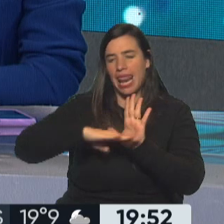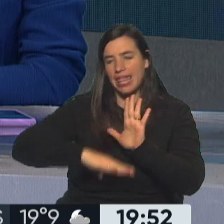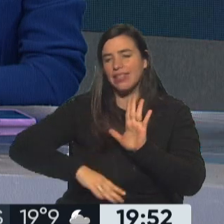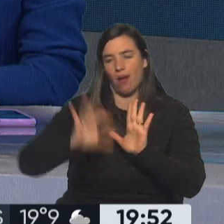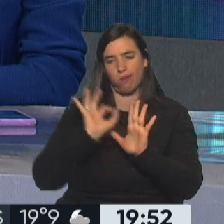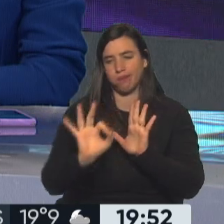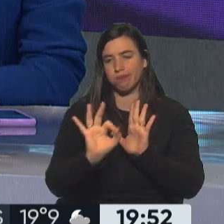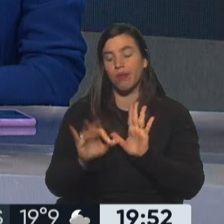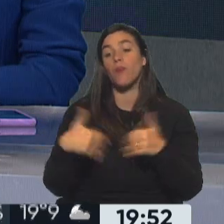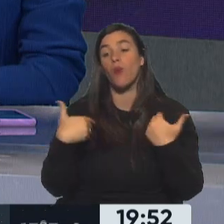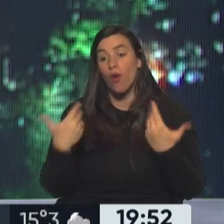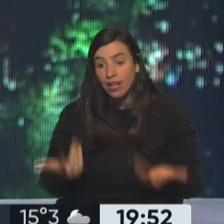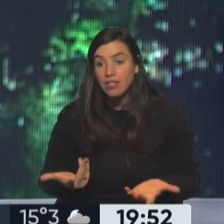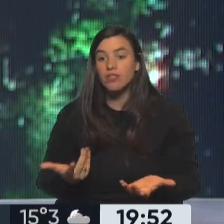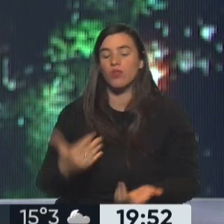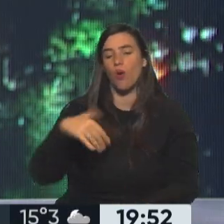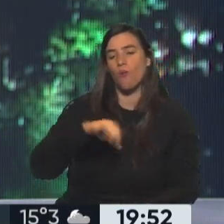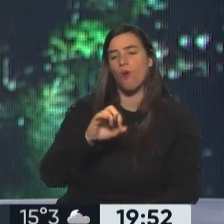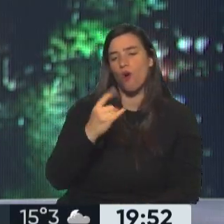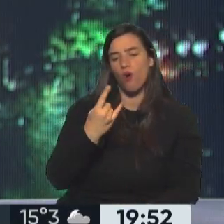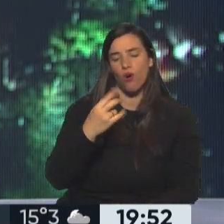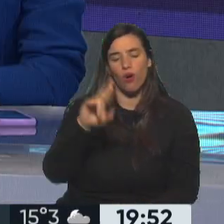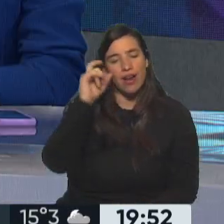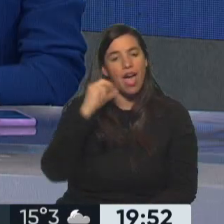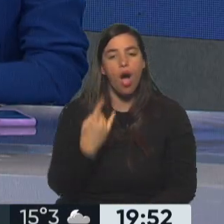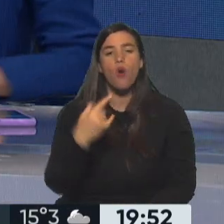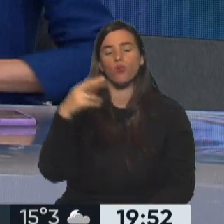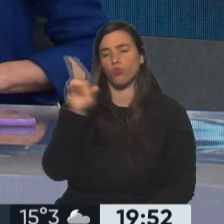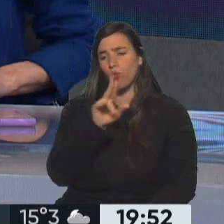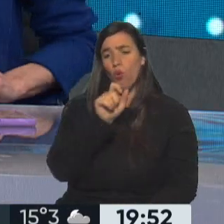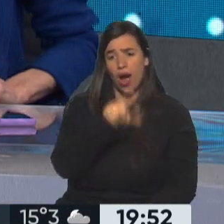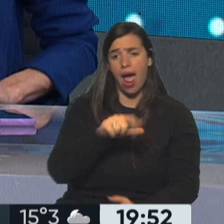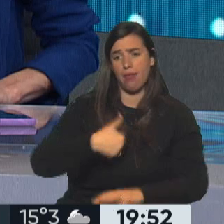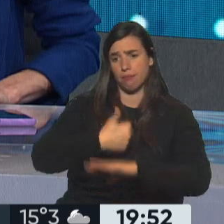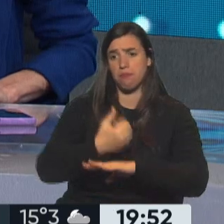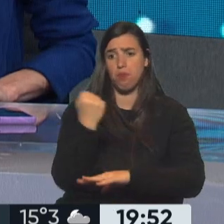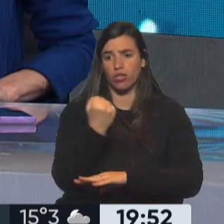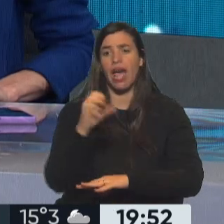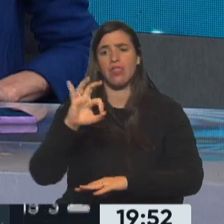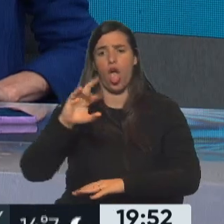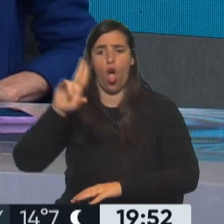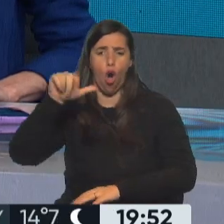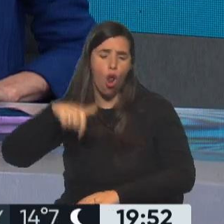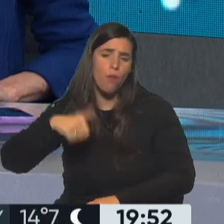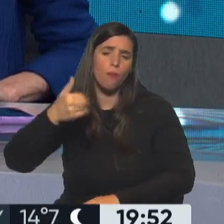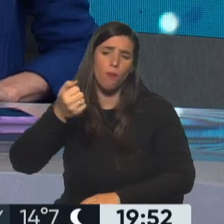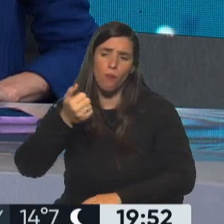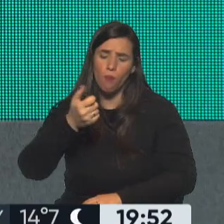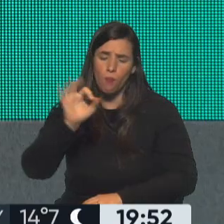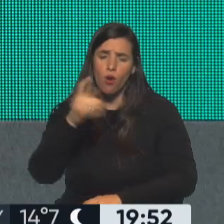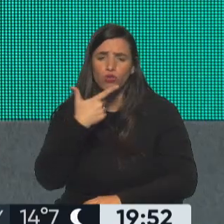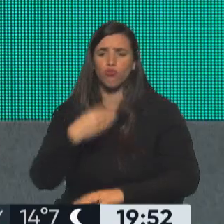de Cecilia Moró, una mujer importante del Frente Renovador en la provincia de Buenos Aires, también de Olmos, ¿no? Dirigente histórico del peronismo